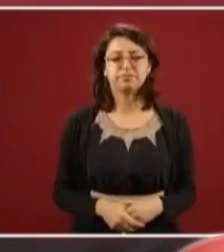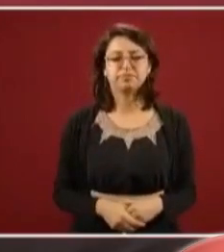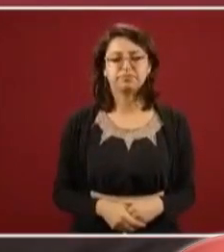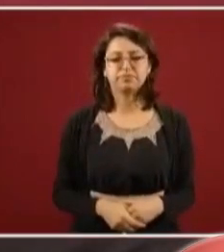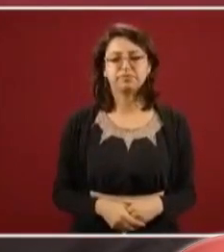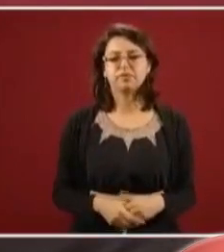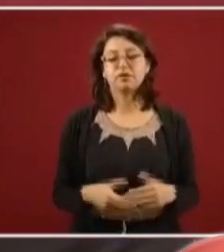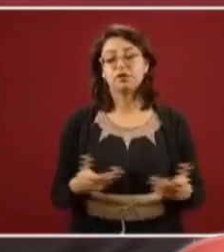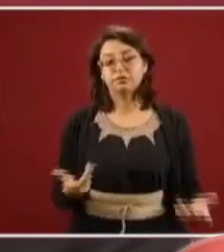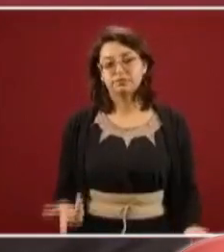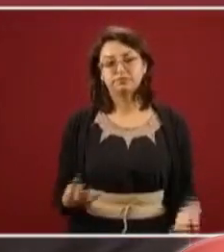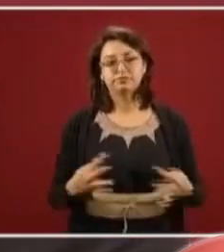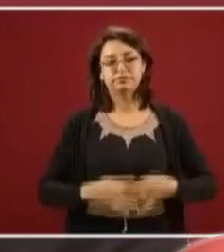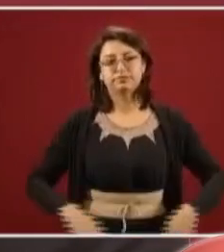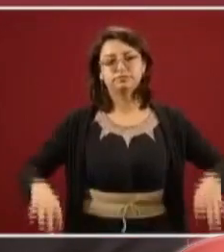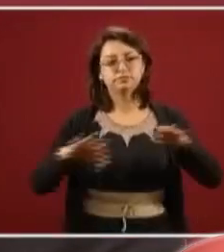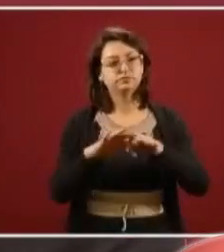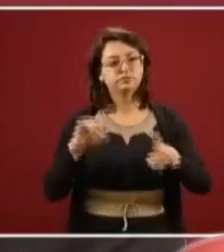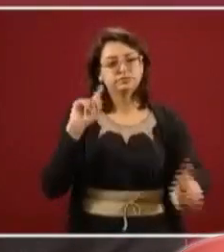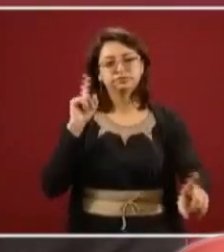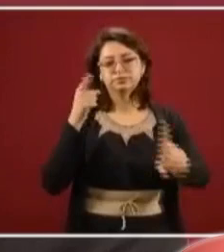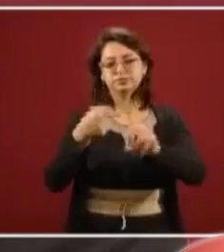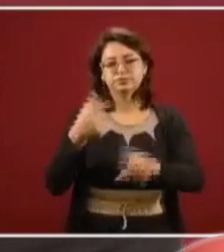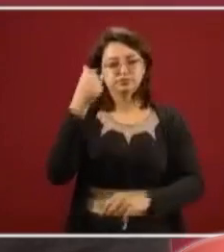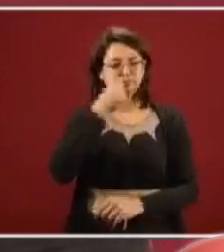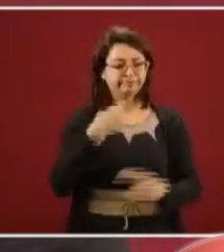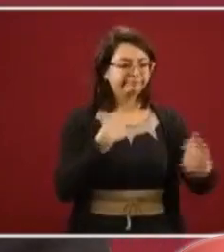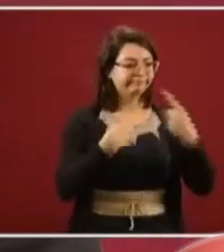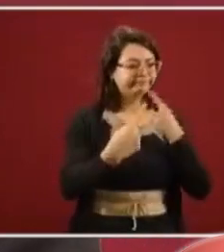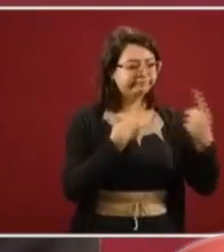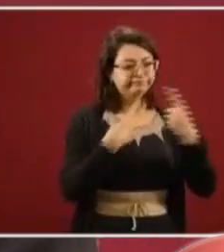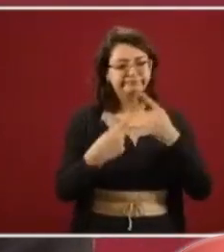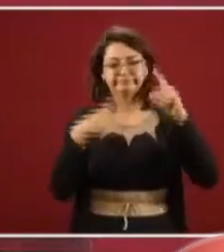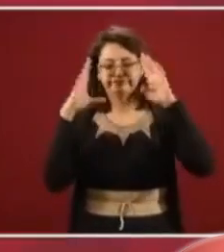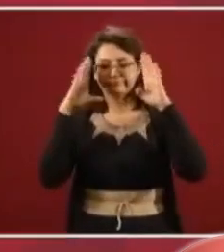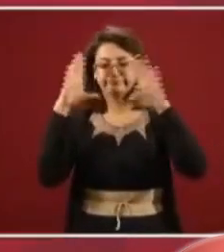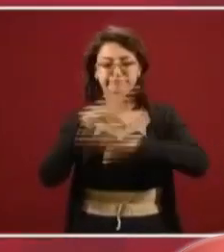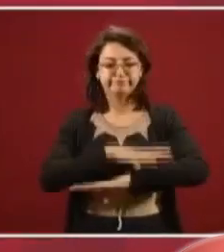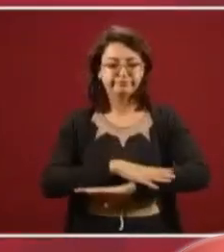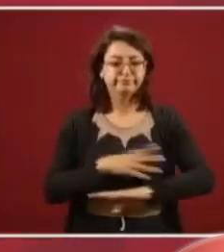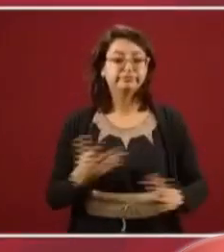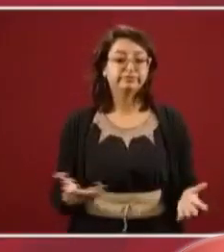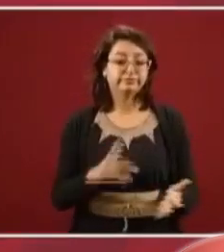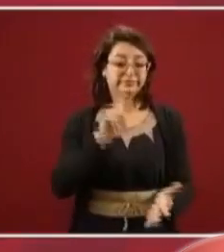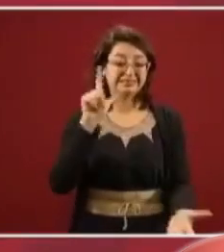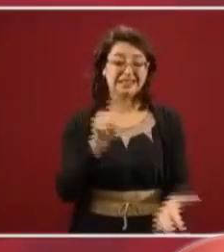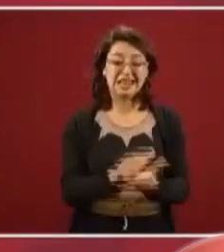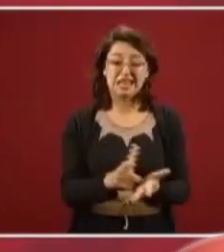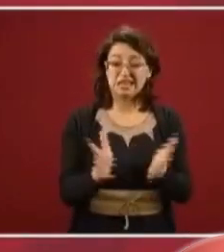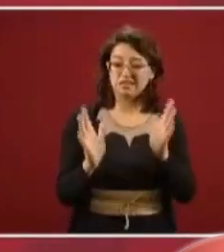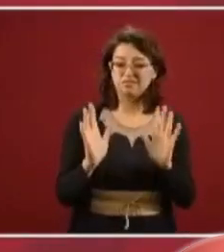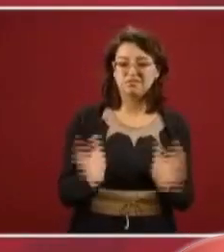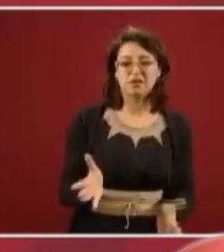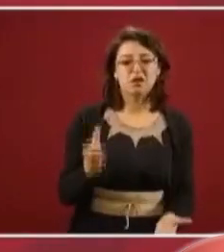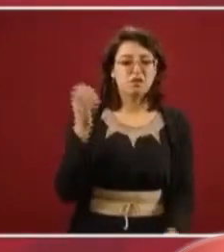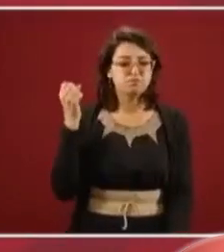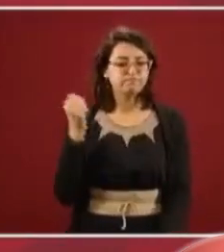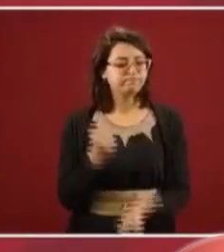buscando la conciliación. Ya hay una ley aprobada